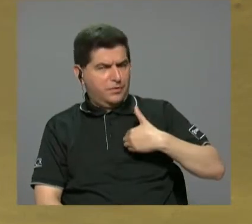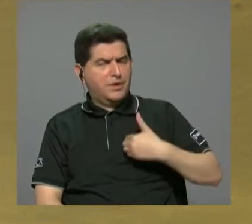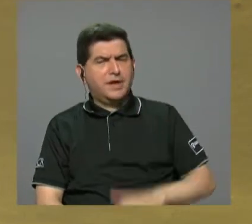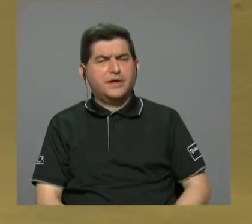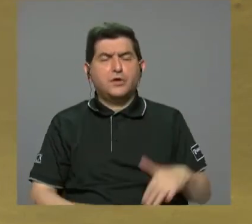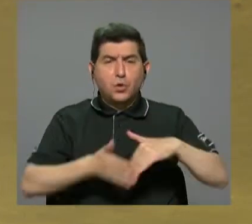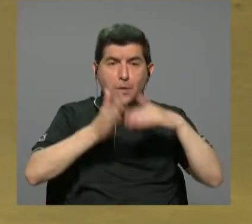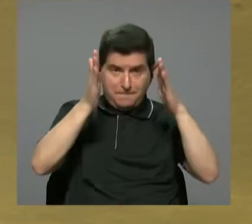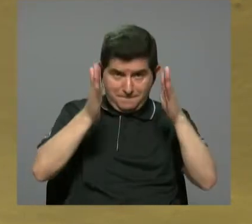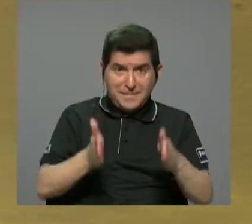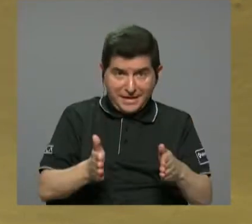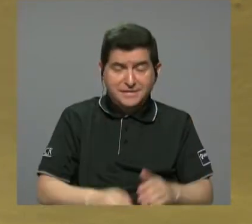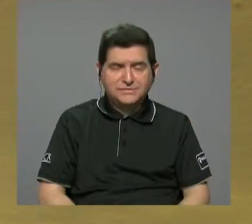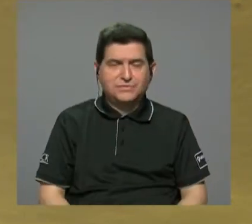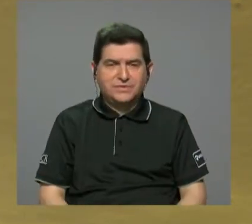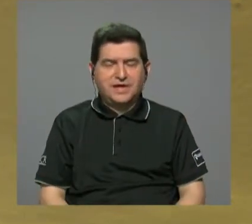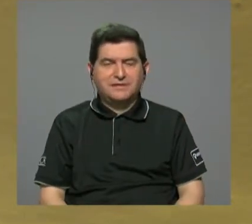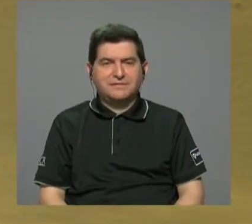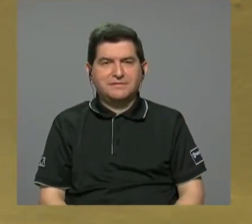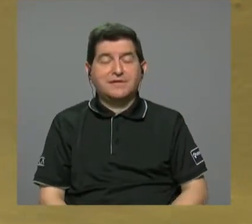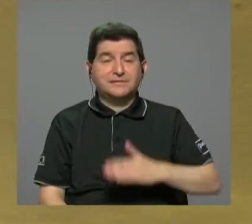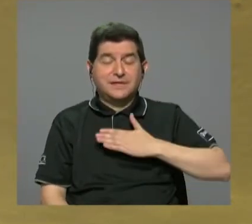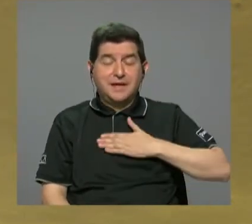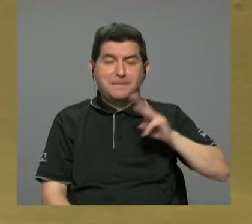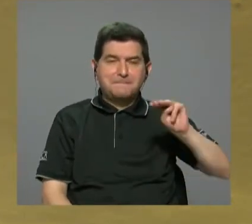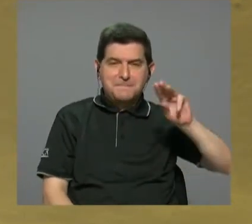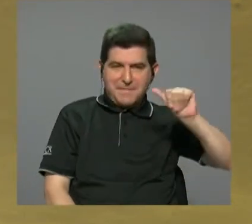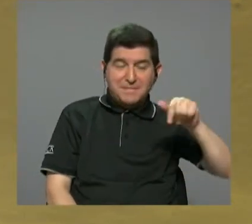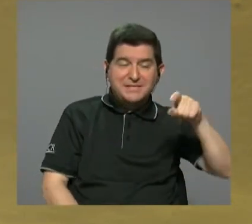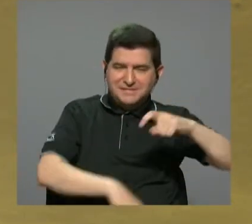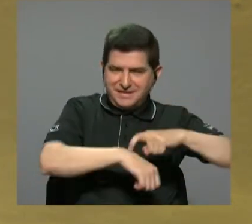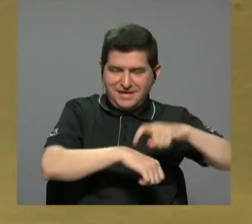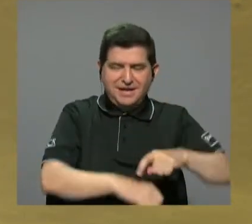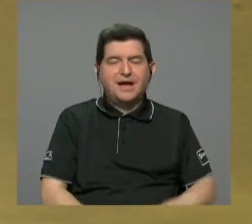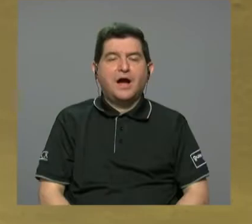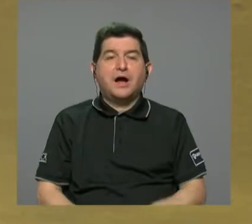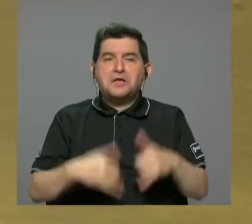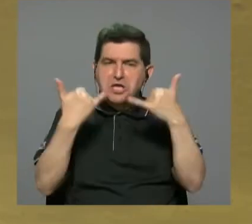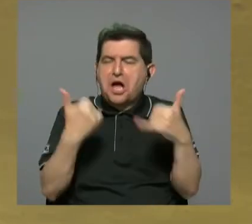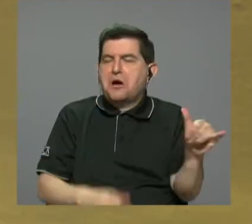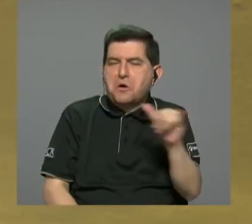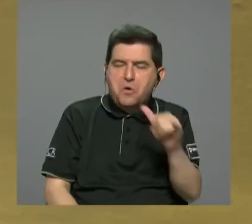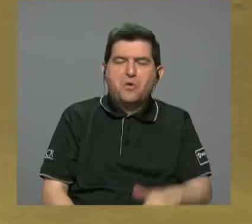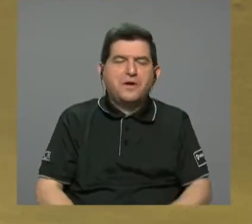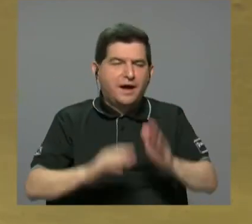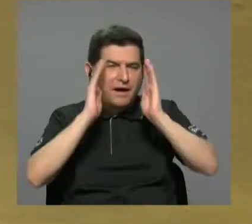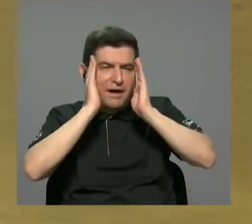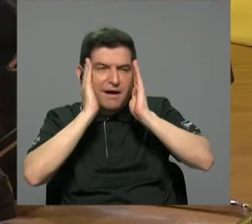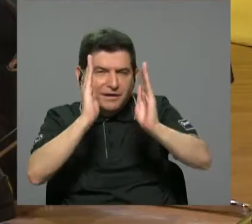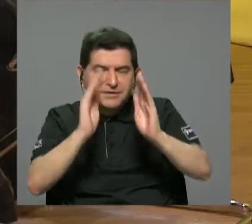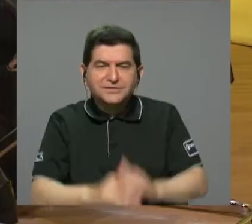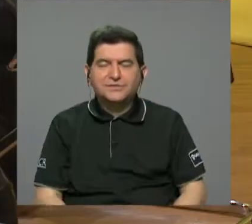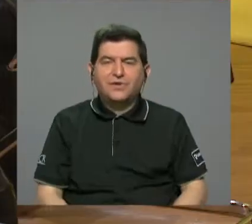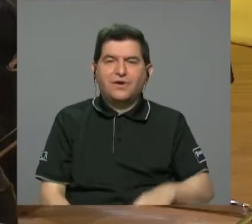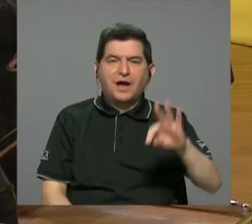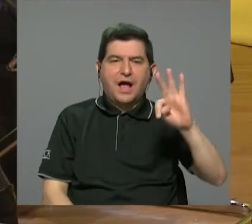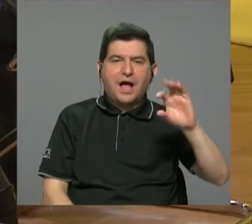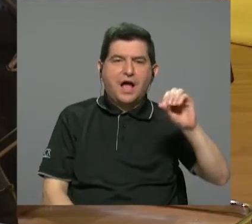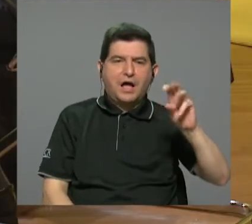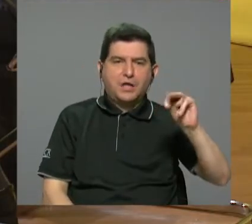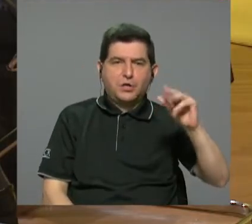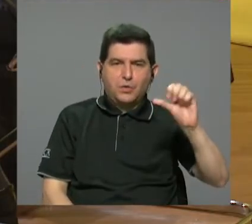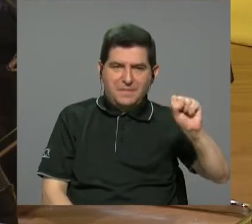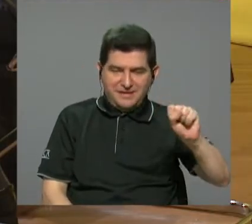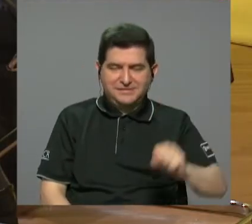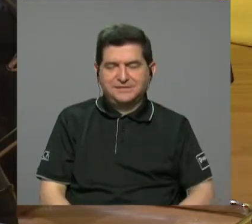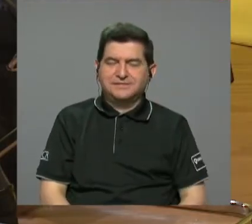los estudiantes de mi maestría de entonces y de la maestría de ahora el escuchar a don Tomás.